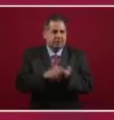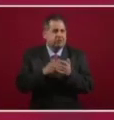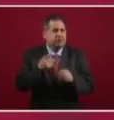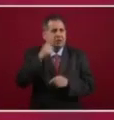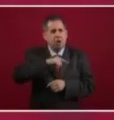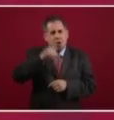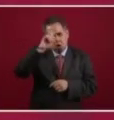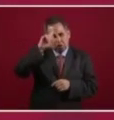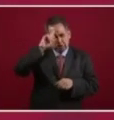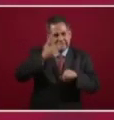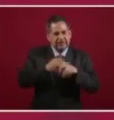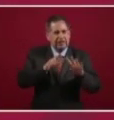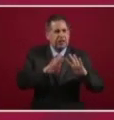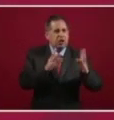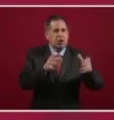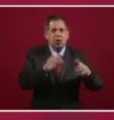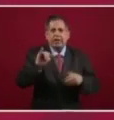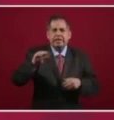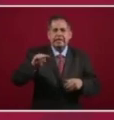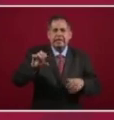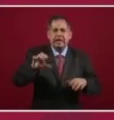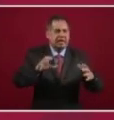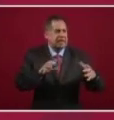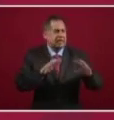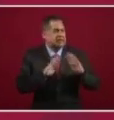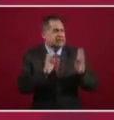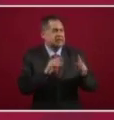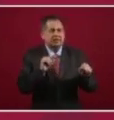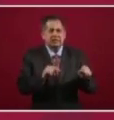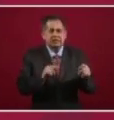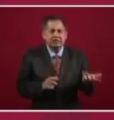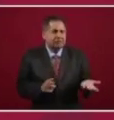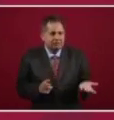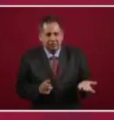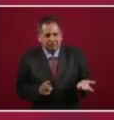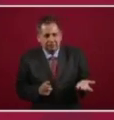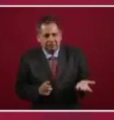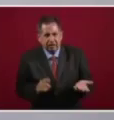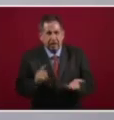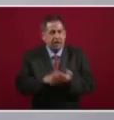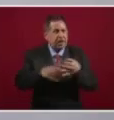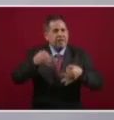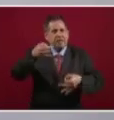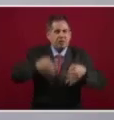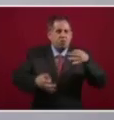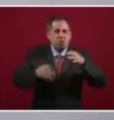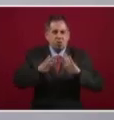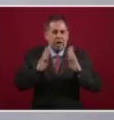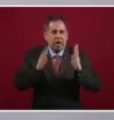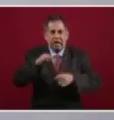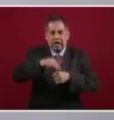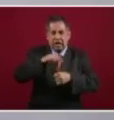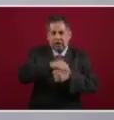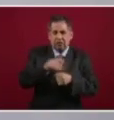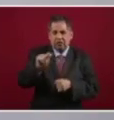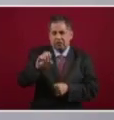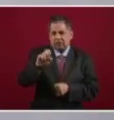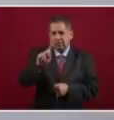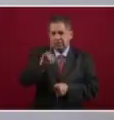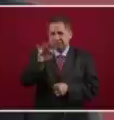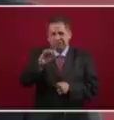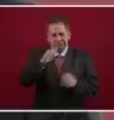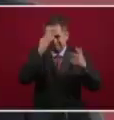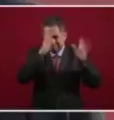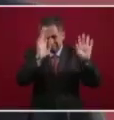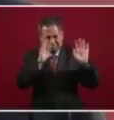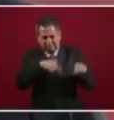consejeros de el INE, los de el Tribunal Electoral, no sé,